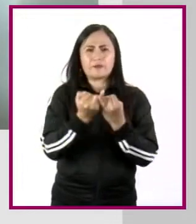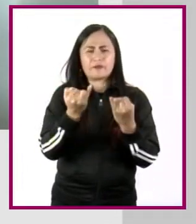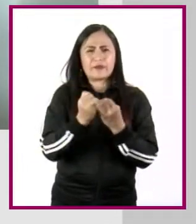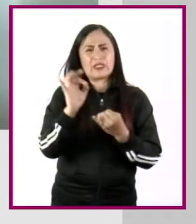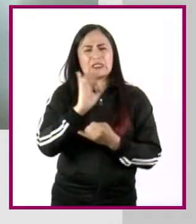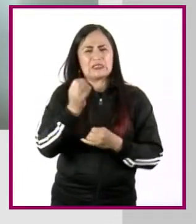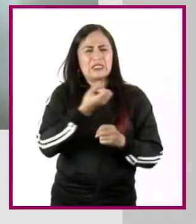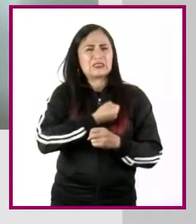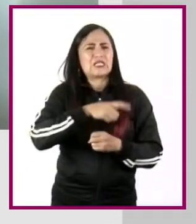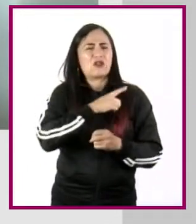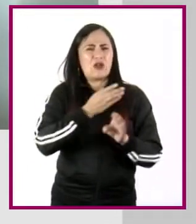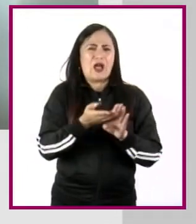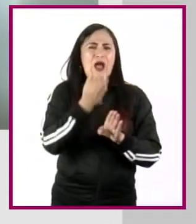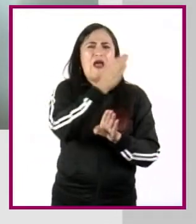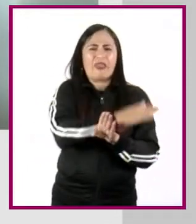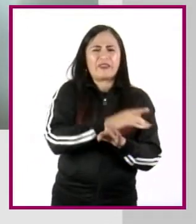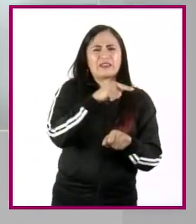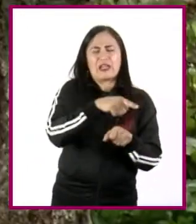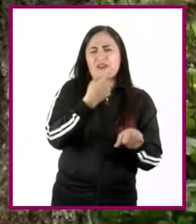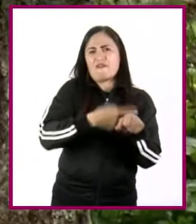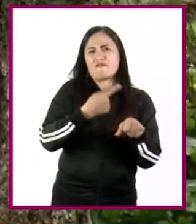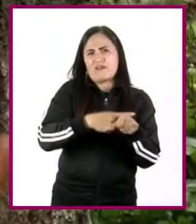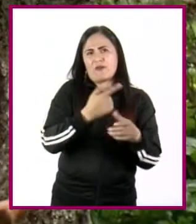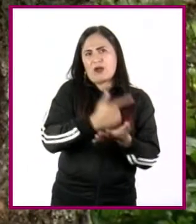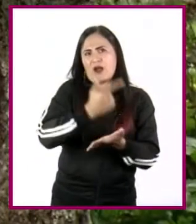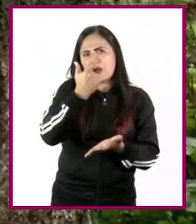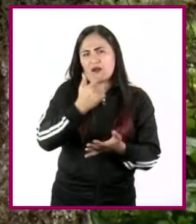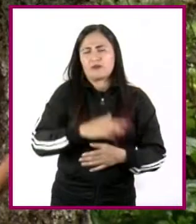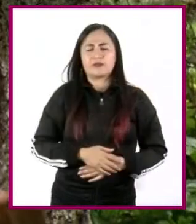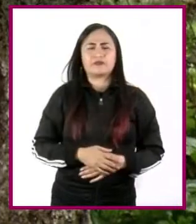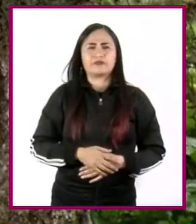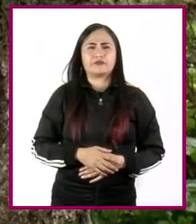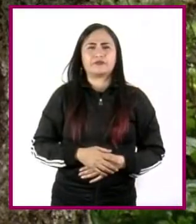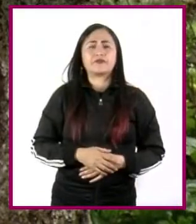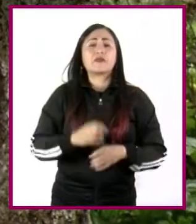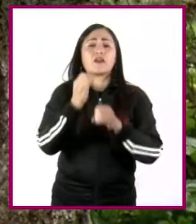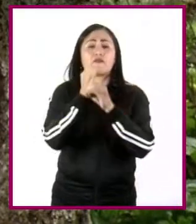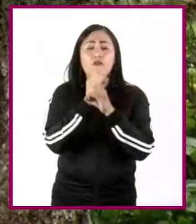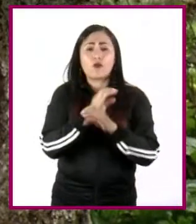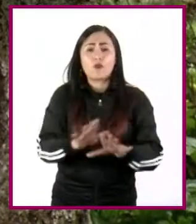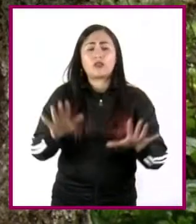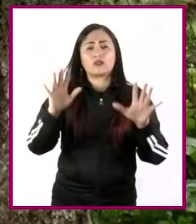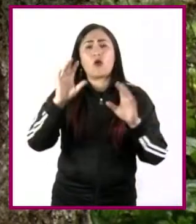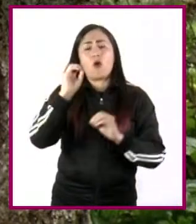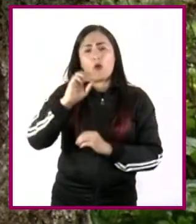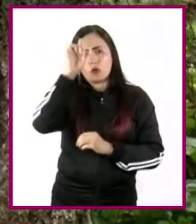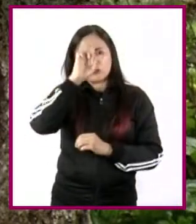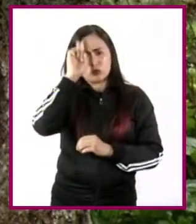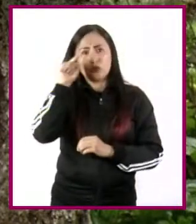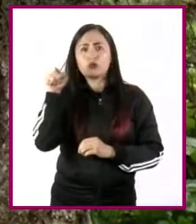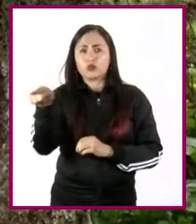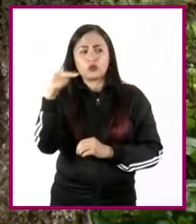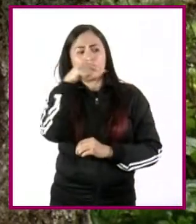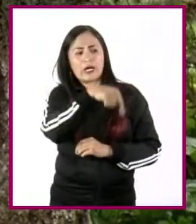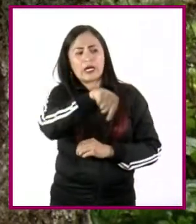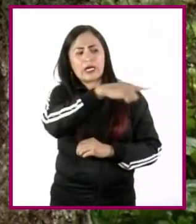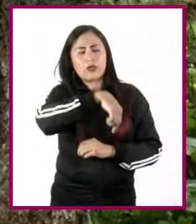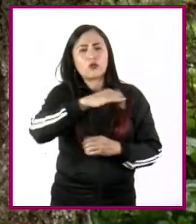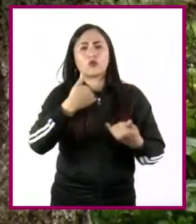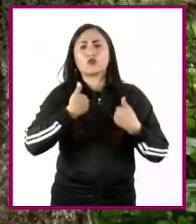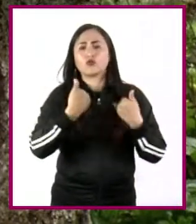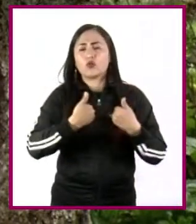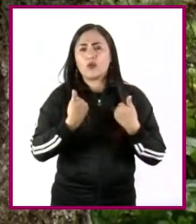salud previa que sea de relevancia. ¿Qué información o consejos le darías a un adolescente que está viviendo